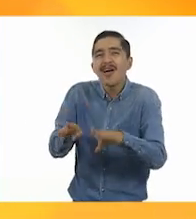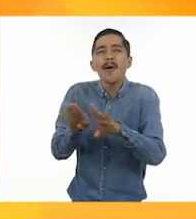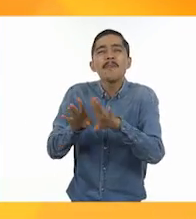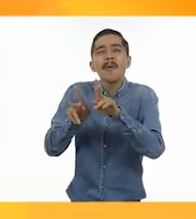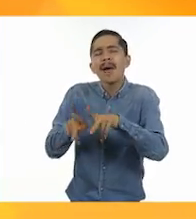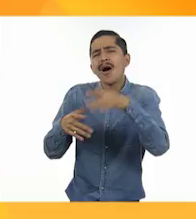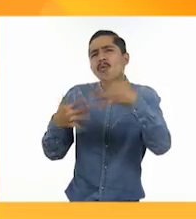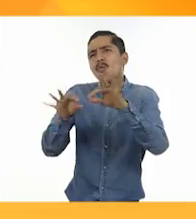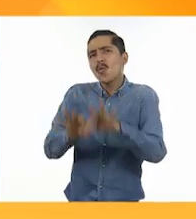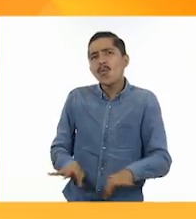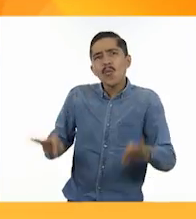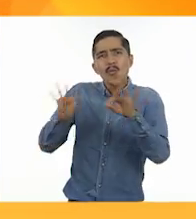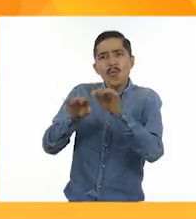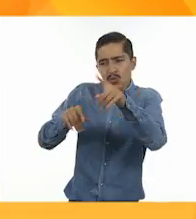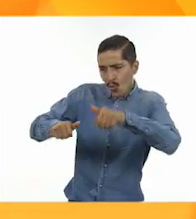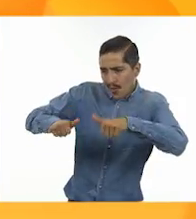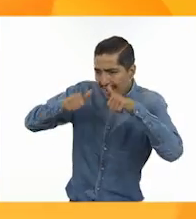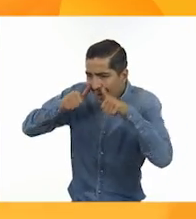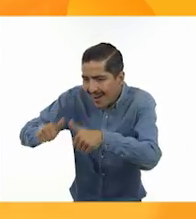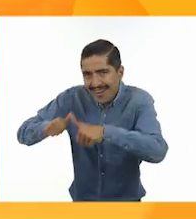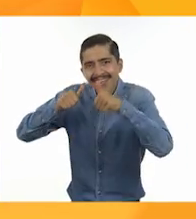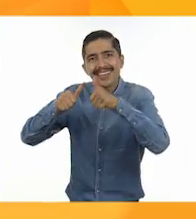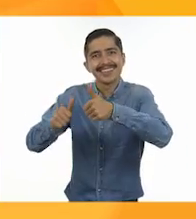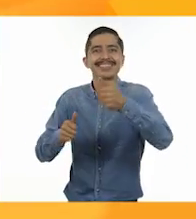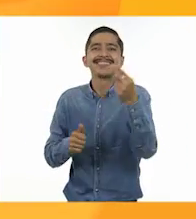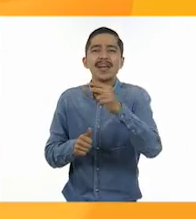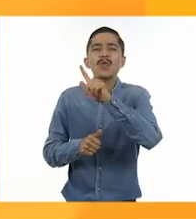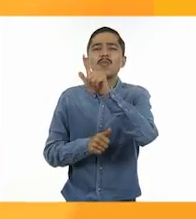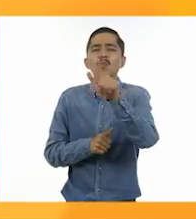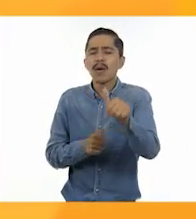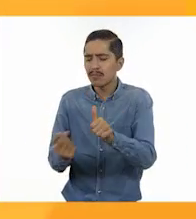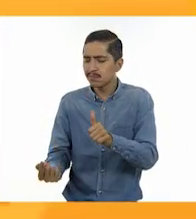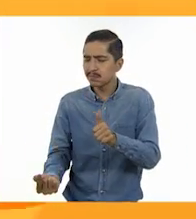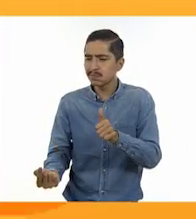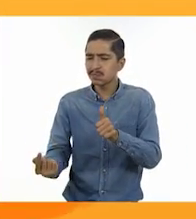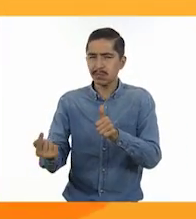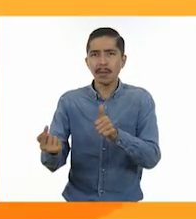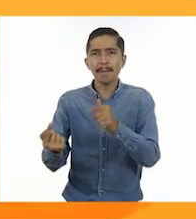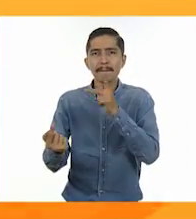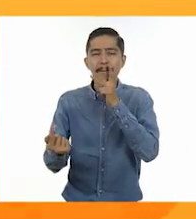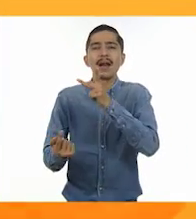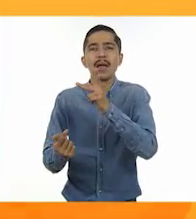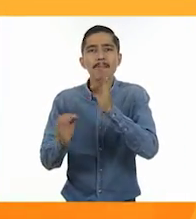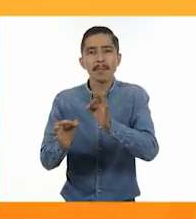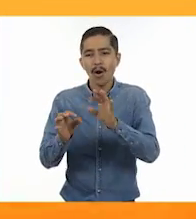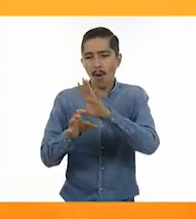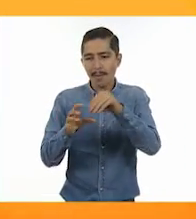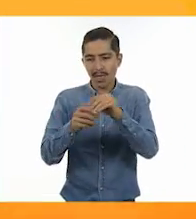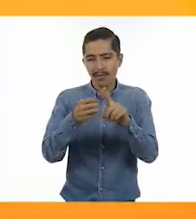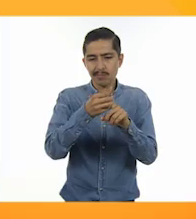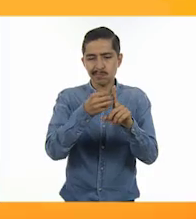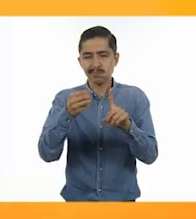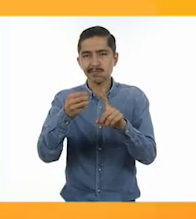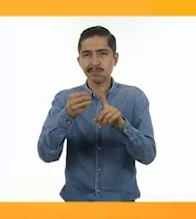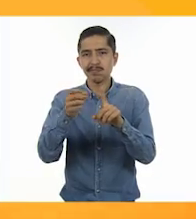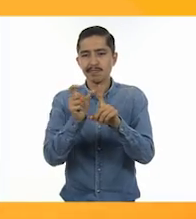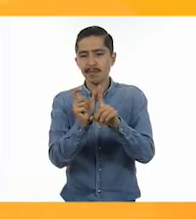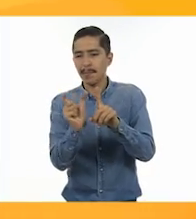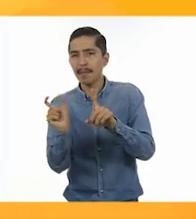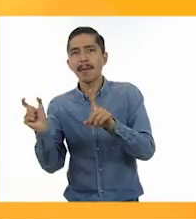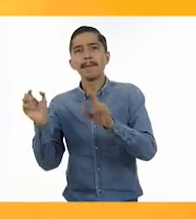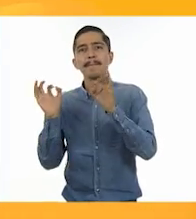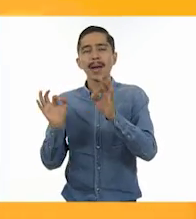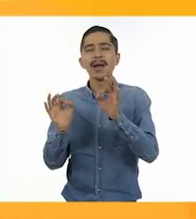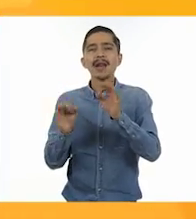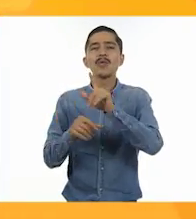muy importante. Después dirán palabras un poco más completas, así hasta que sus palabras sean